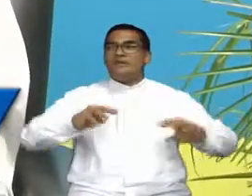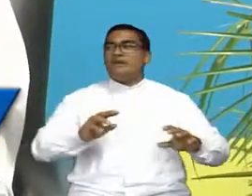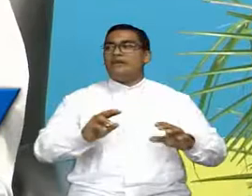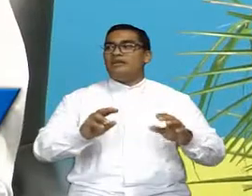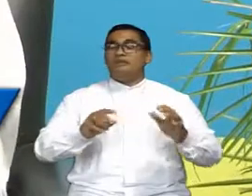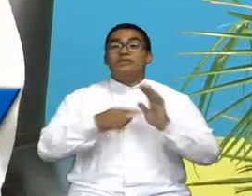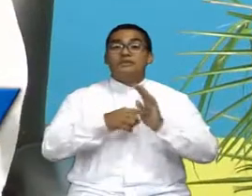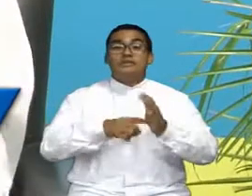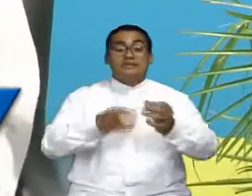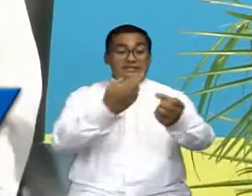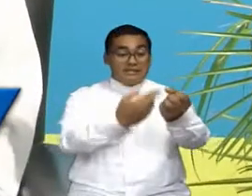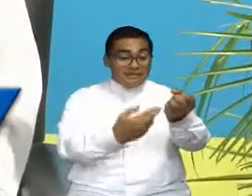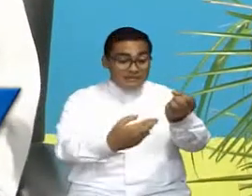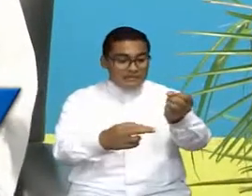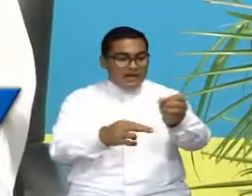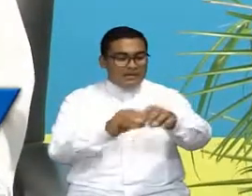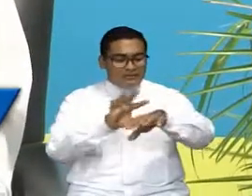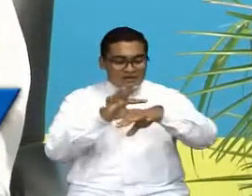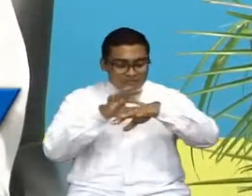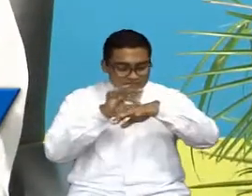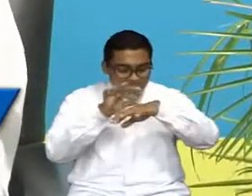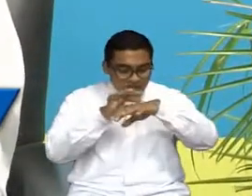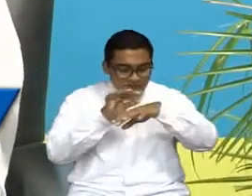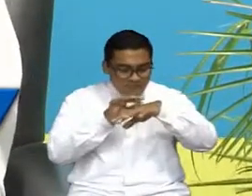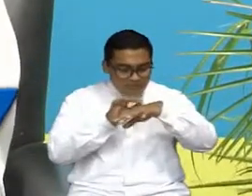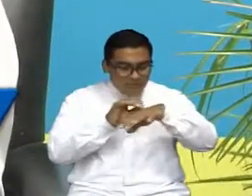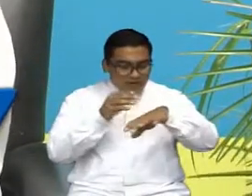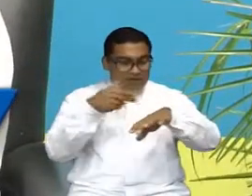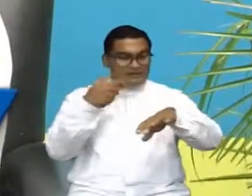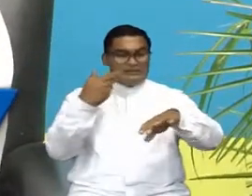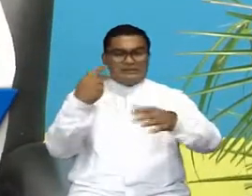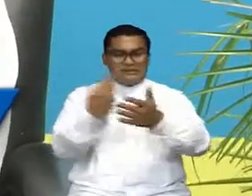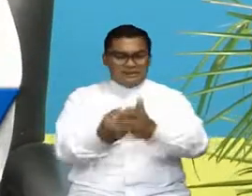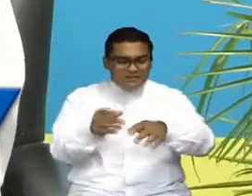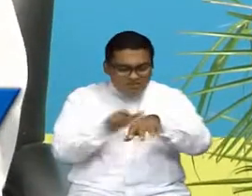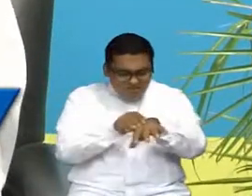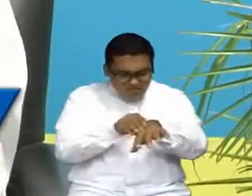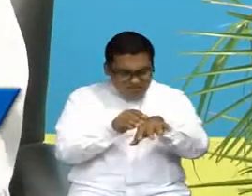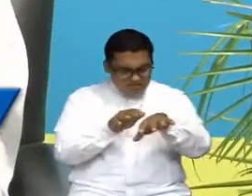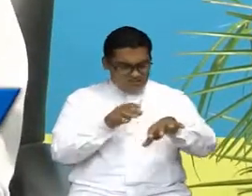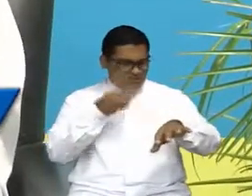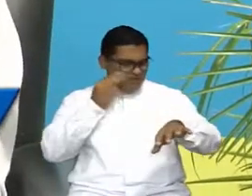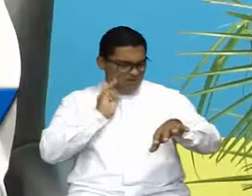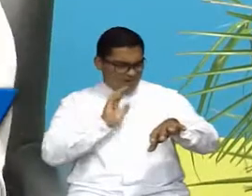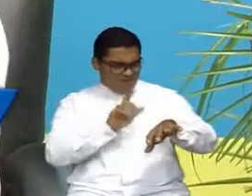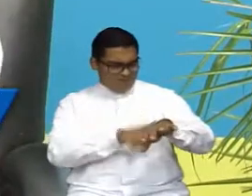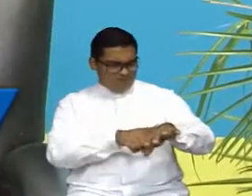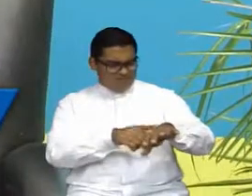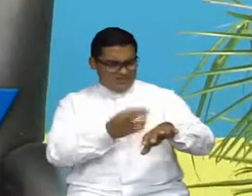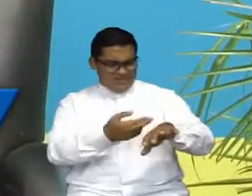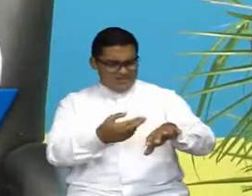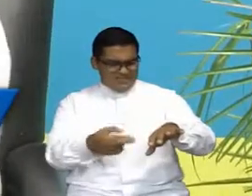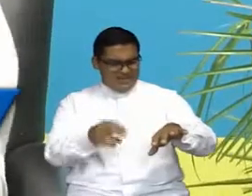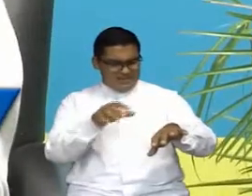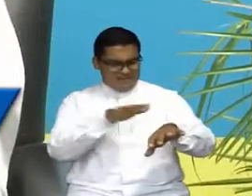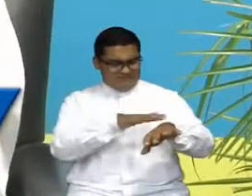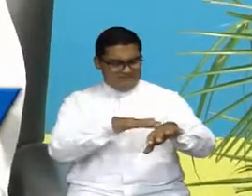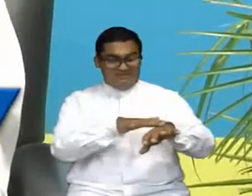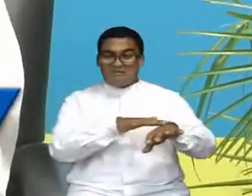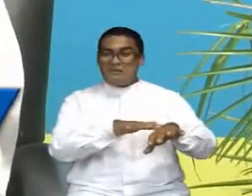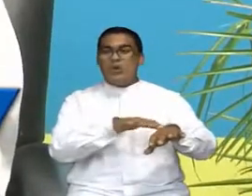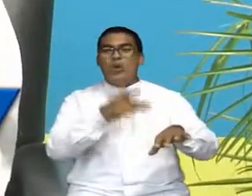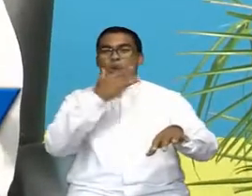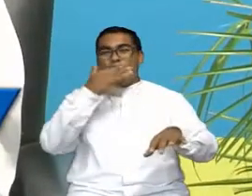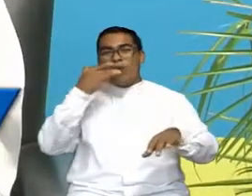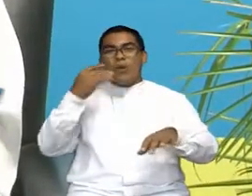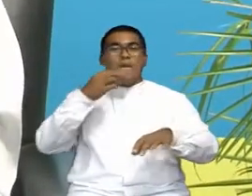vasos sanguíneos que están debajo de la piel sufren un desgarro, sufren una ruptura y la sangre se va acumulando, y eso es lo que le da el